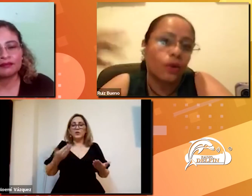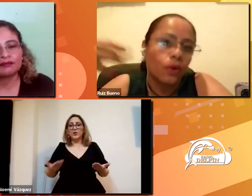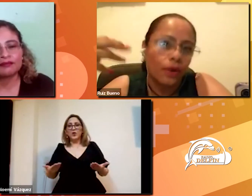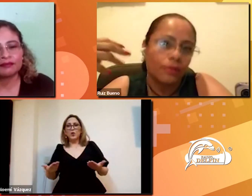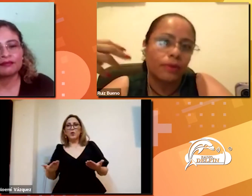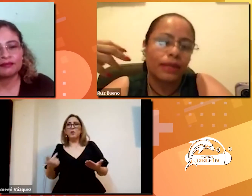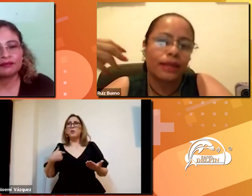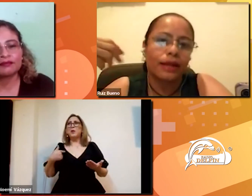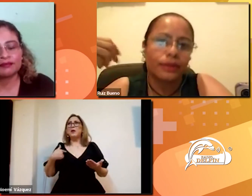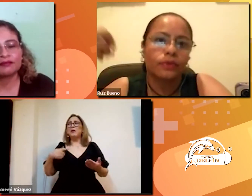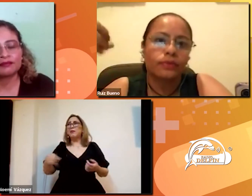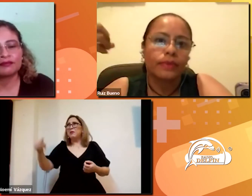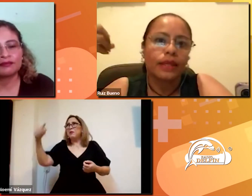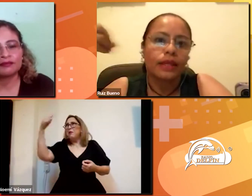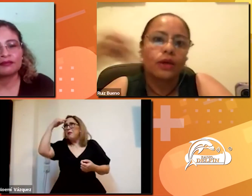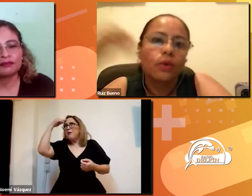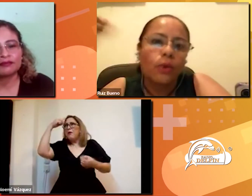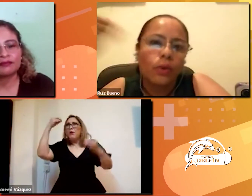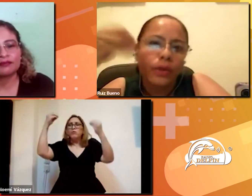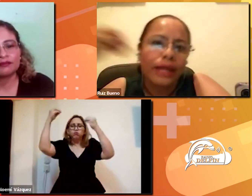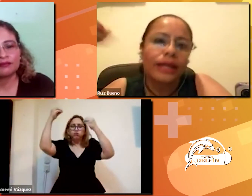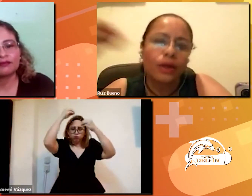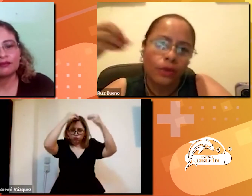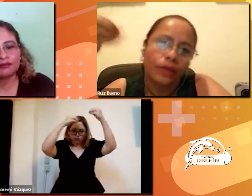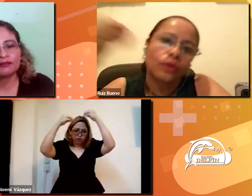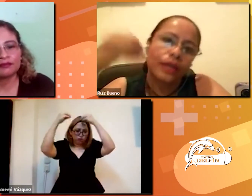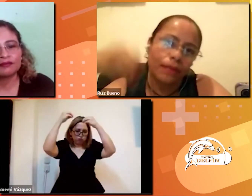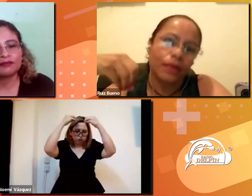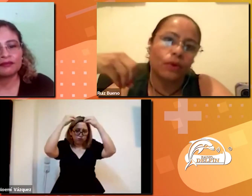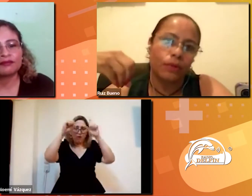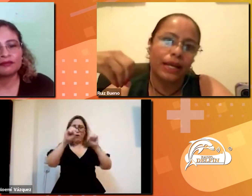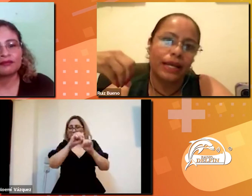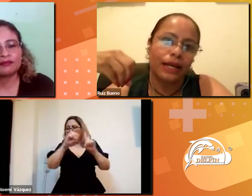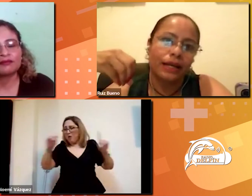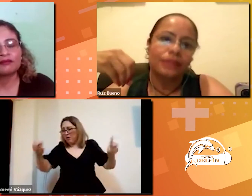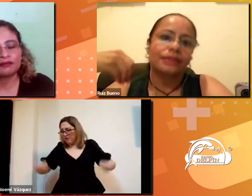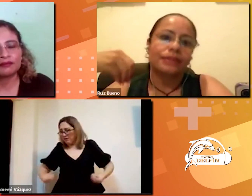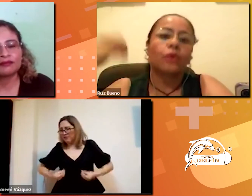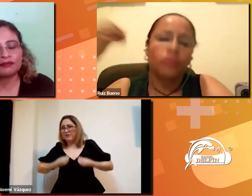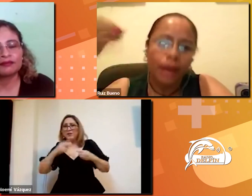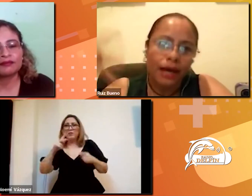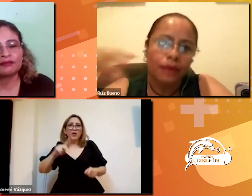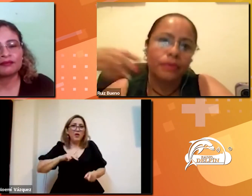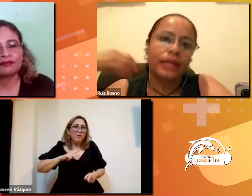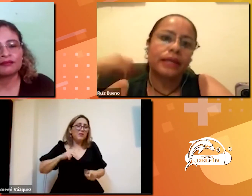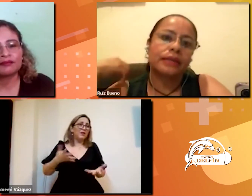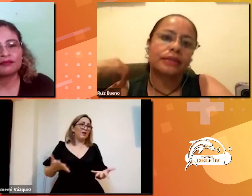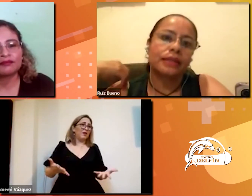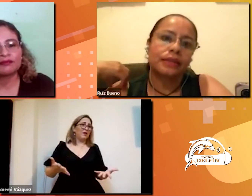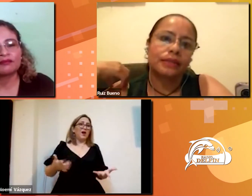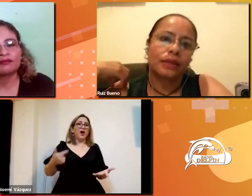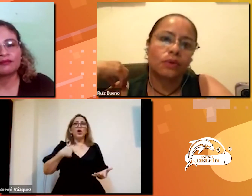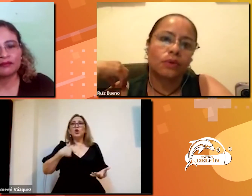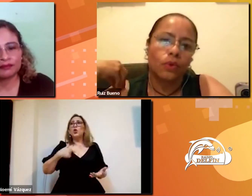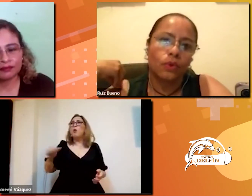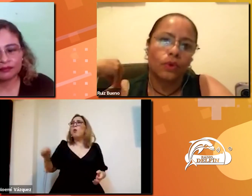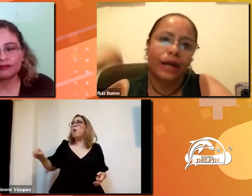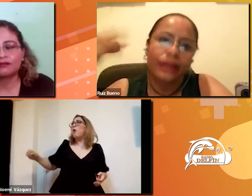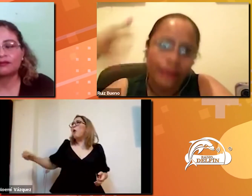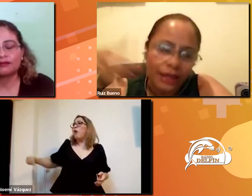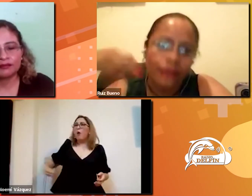que llegó a mi vida, ¿no? Y cómo lo voy a ir acomodando de la mejor manera, sin culparme, sin estar